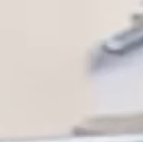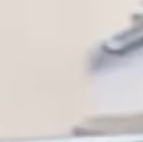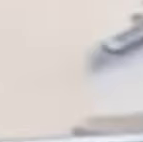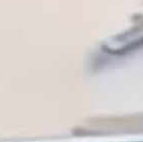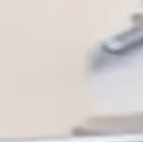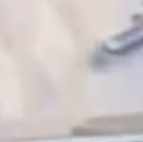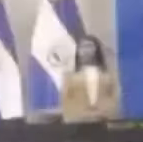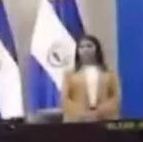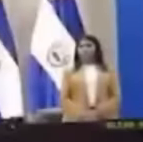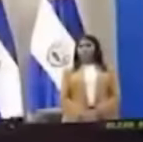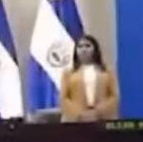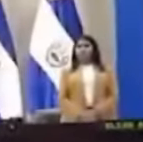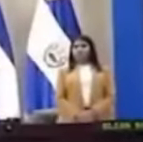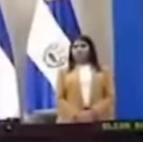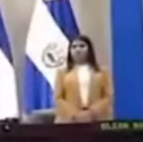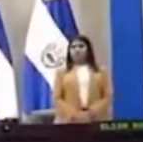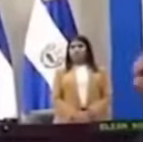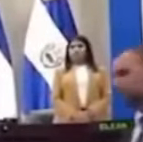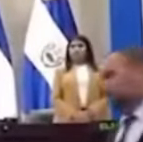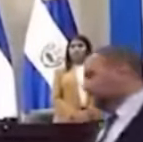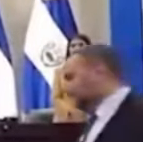felic y que Dios lo guíe